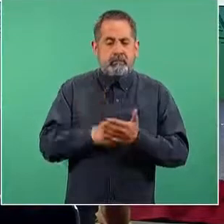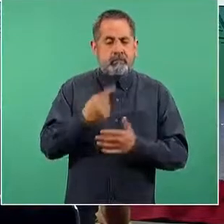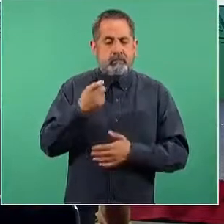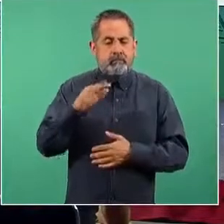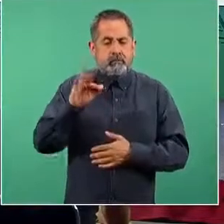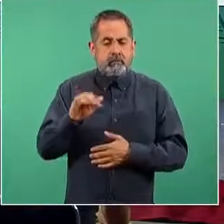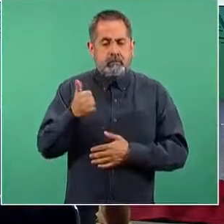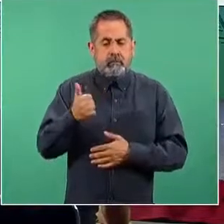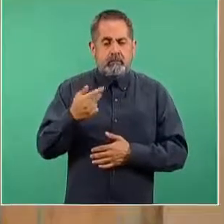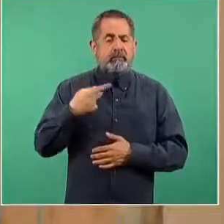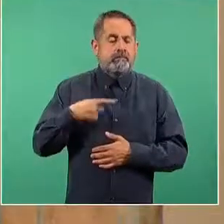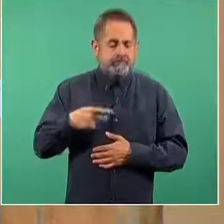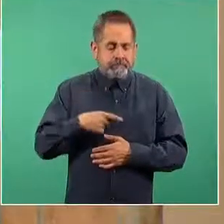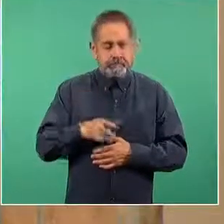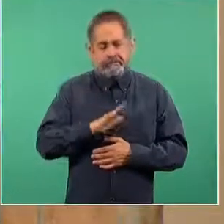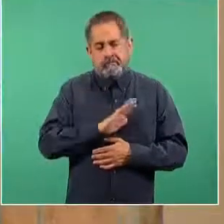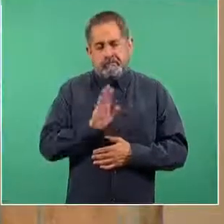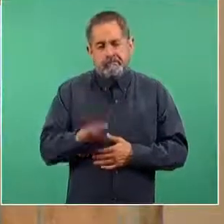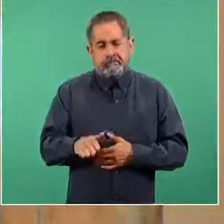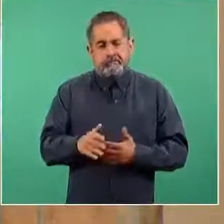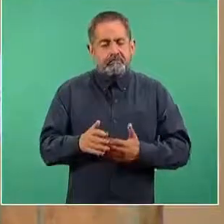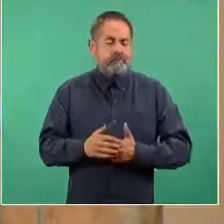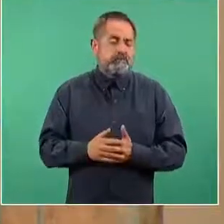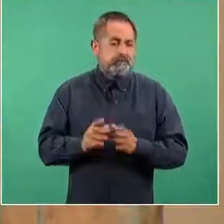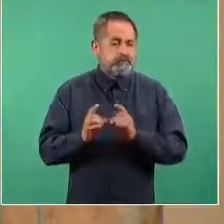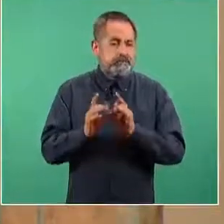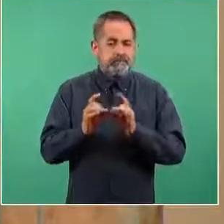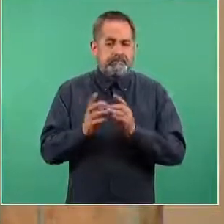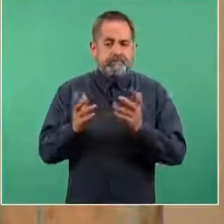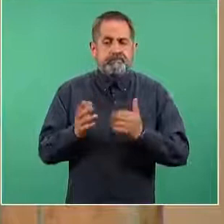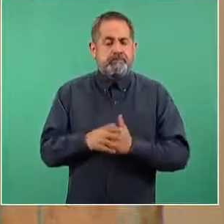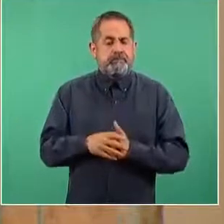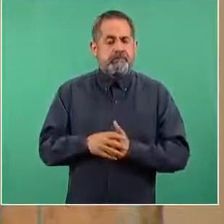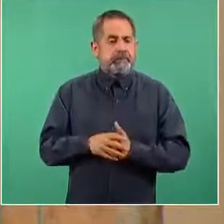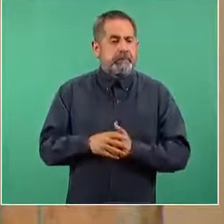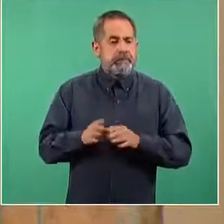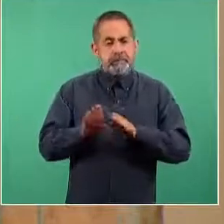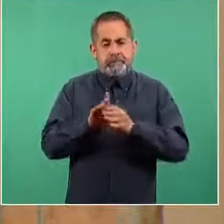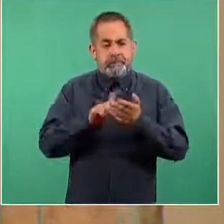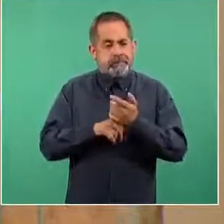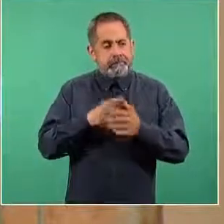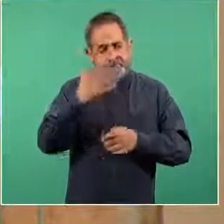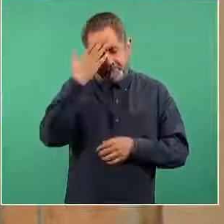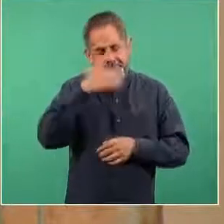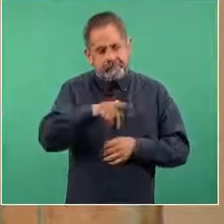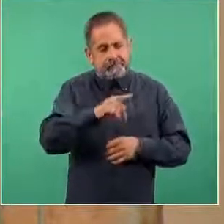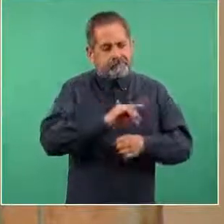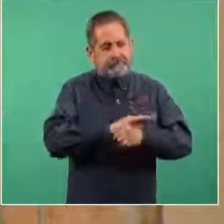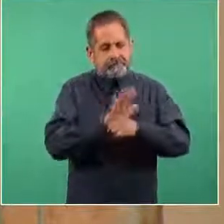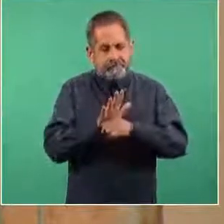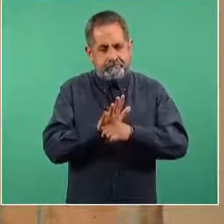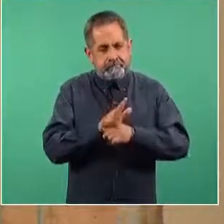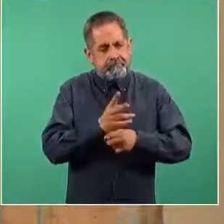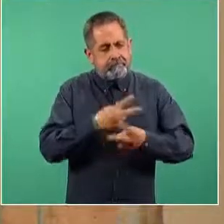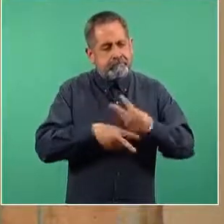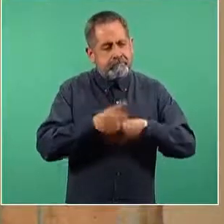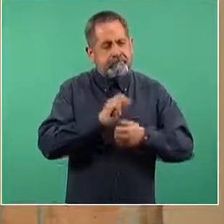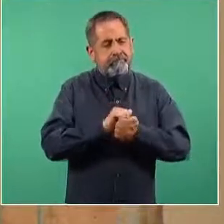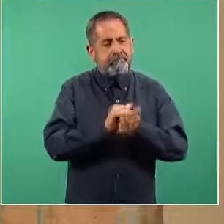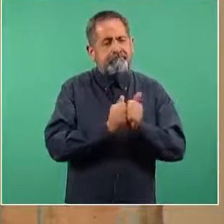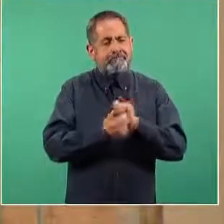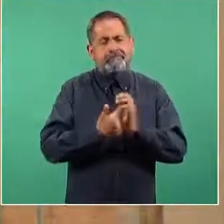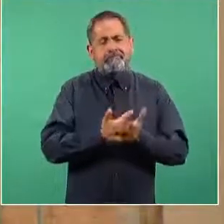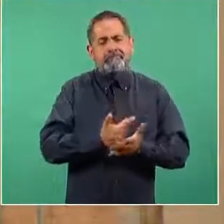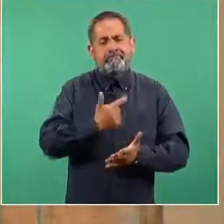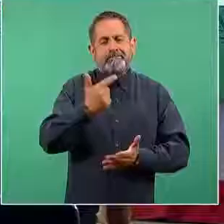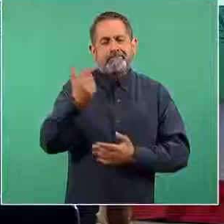206.146 personas perdieron la vida a consecuencia de las complicaciones que sabemos el COVID produce a